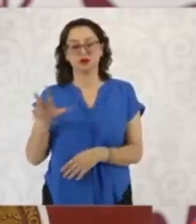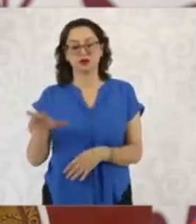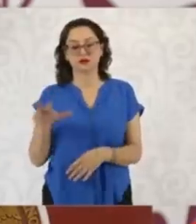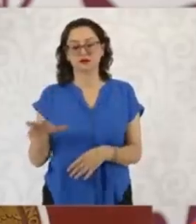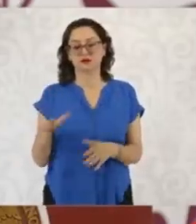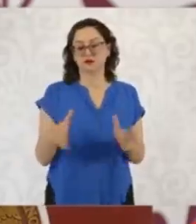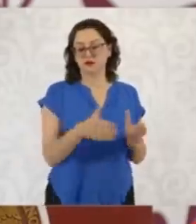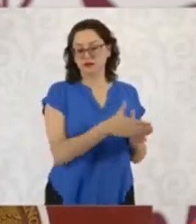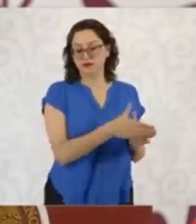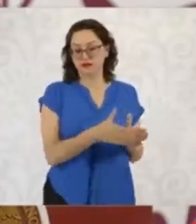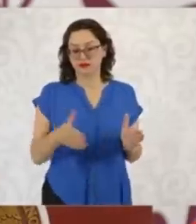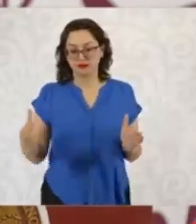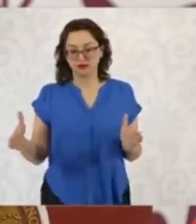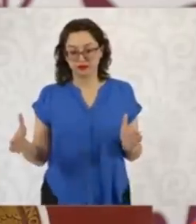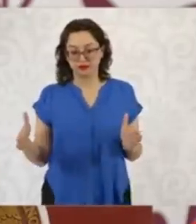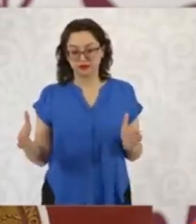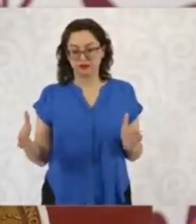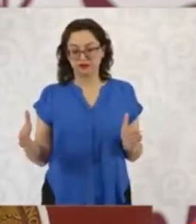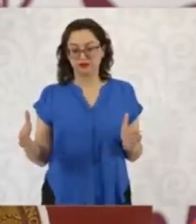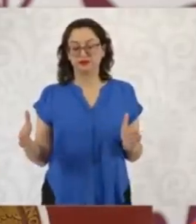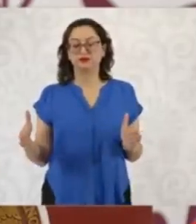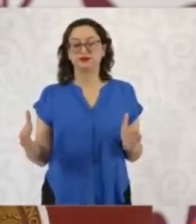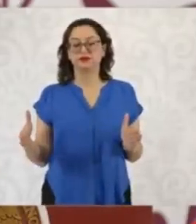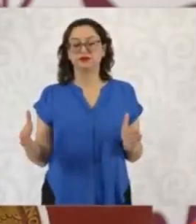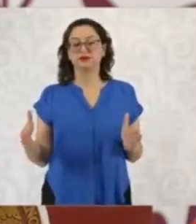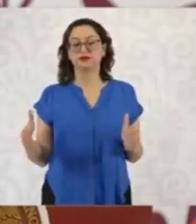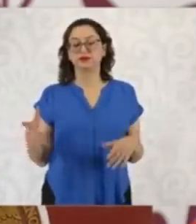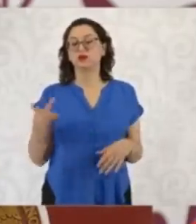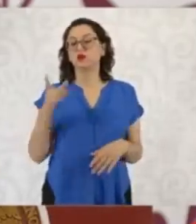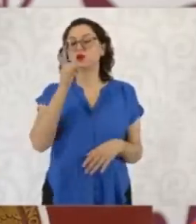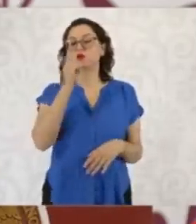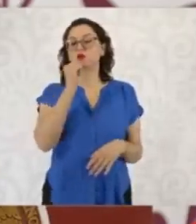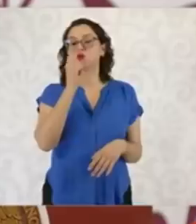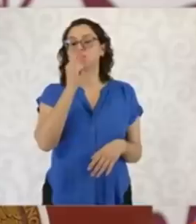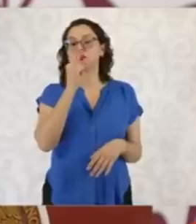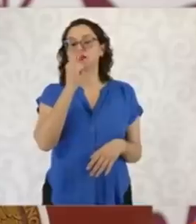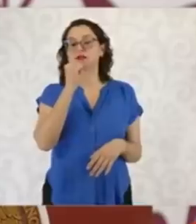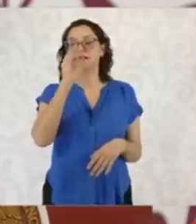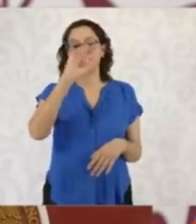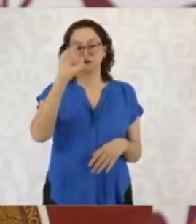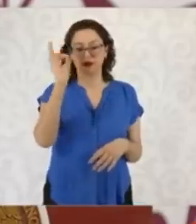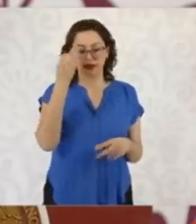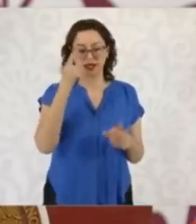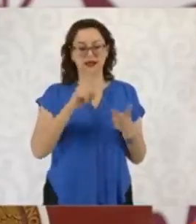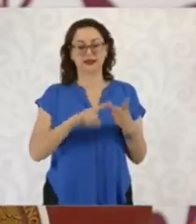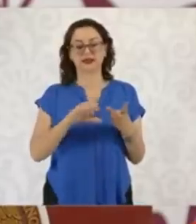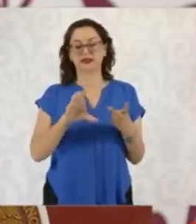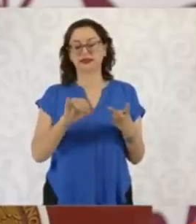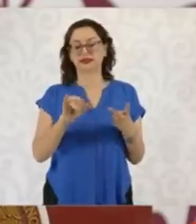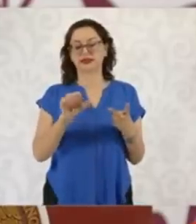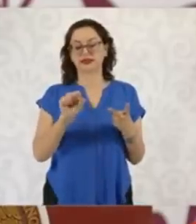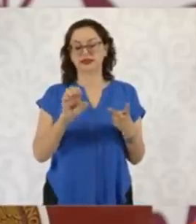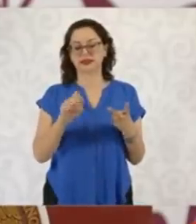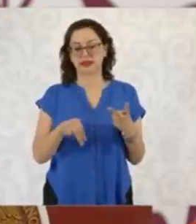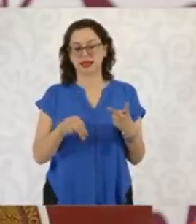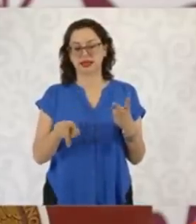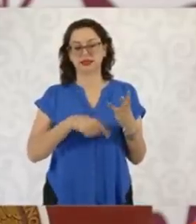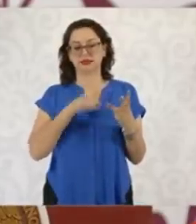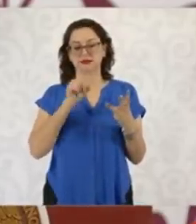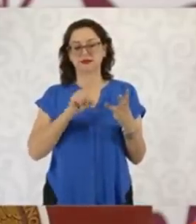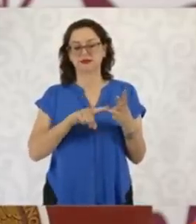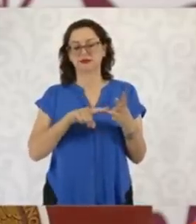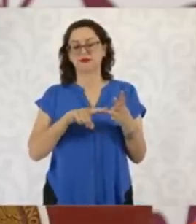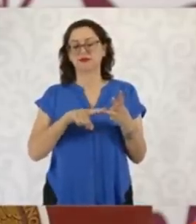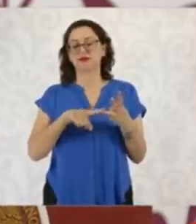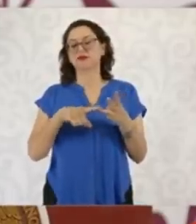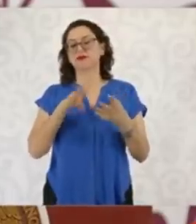realizaron contratos en la Policía Federal, en el CISEN y en el organismo de